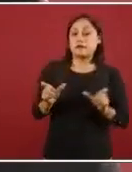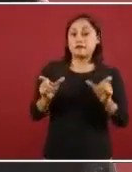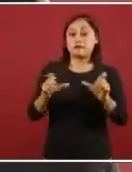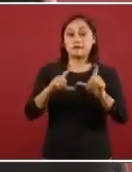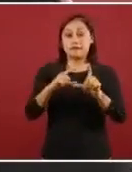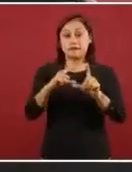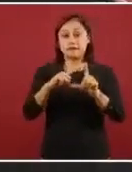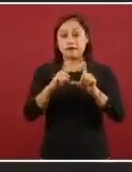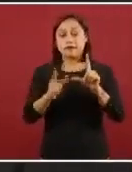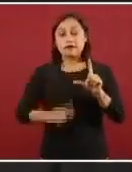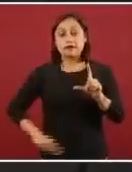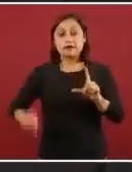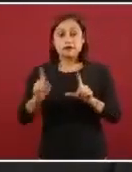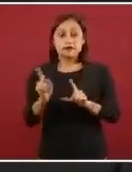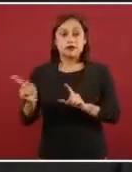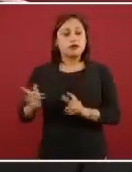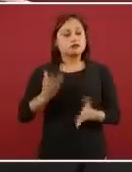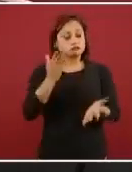está presente.